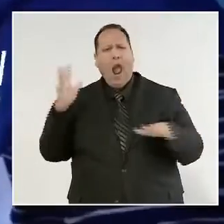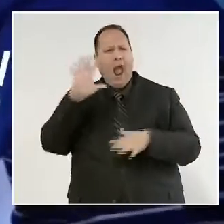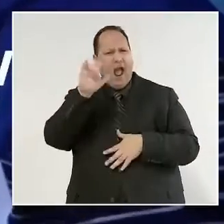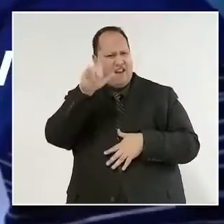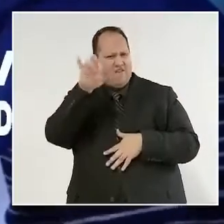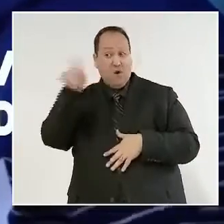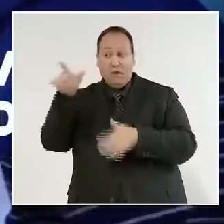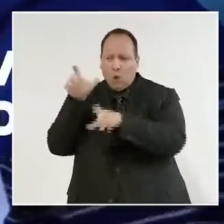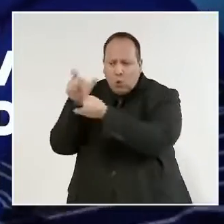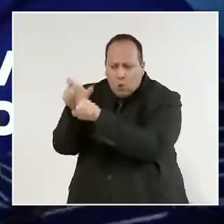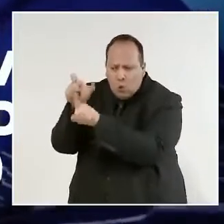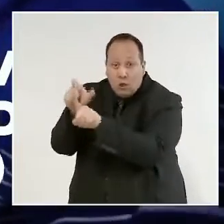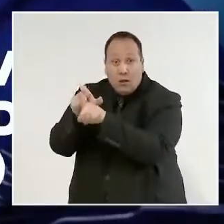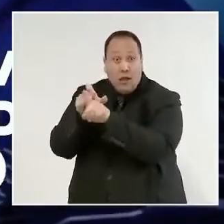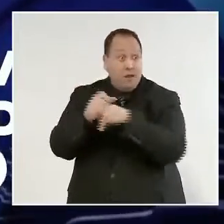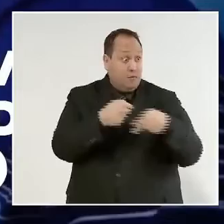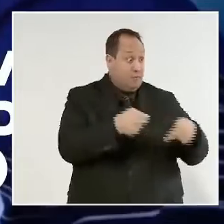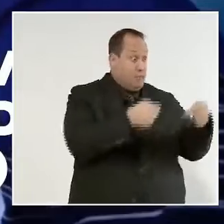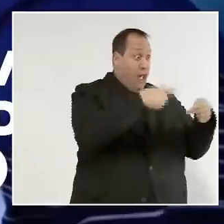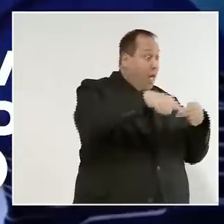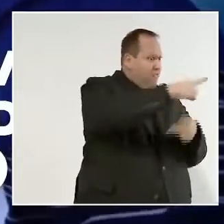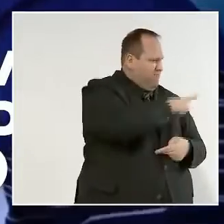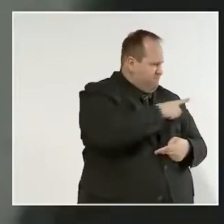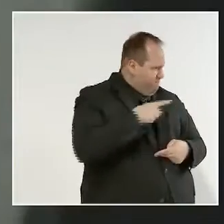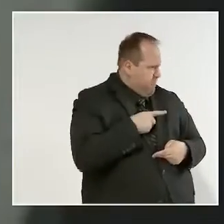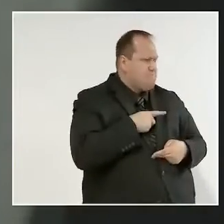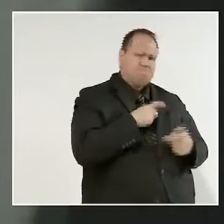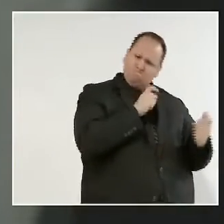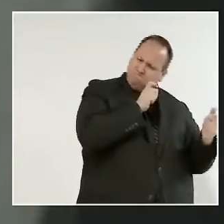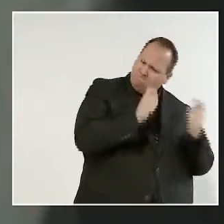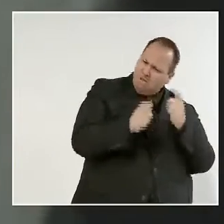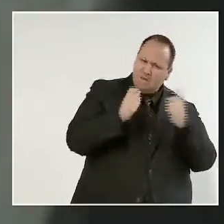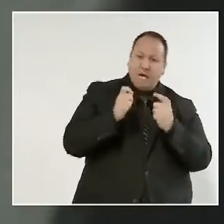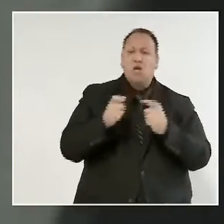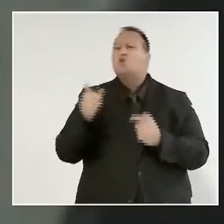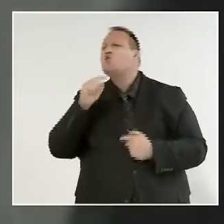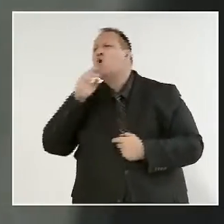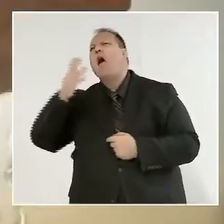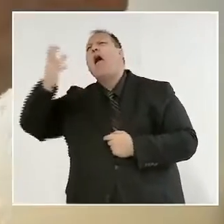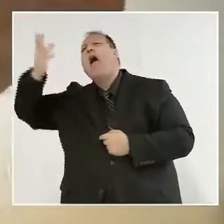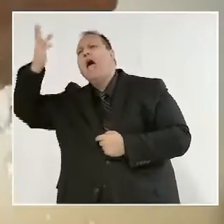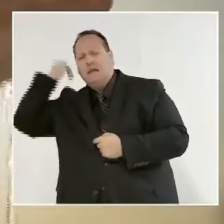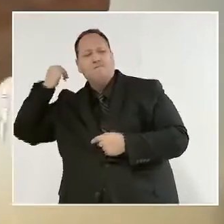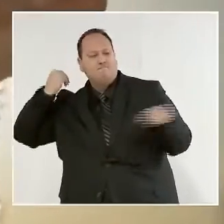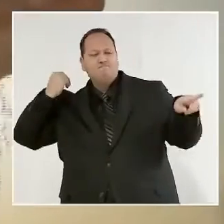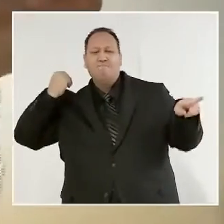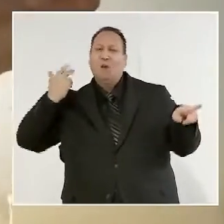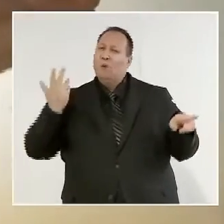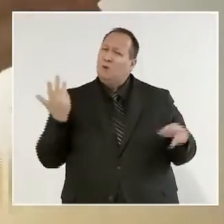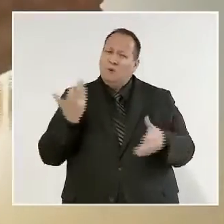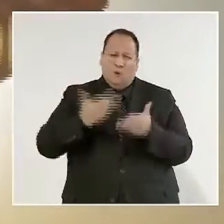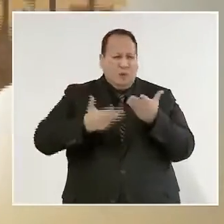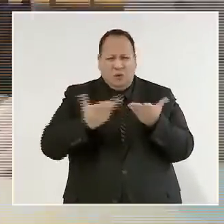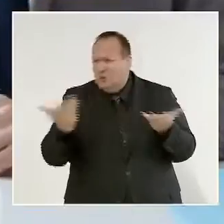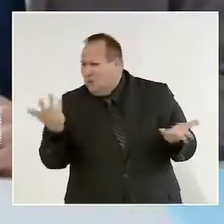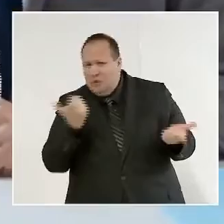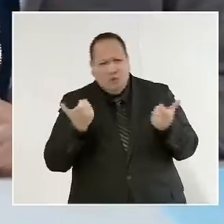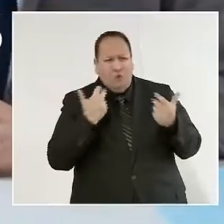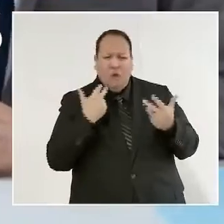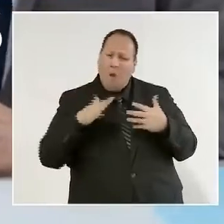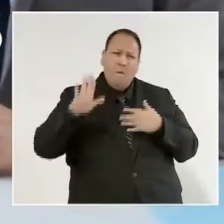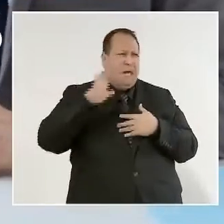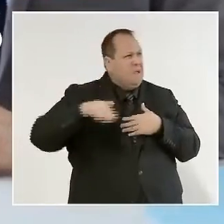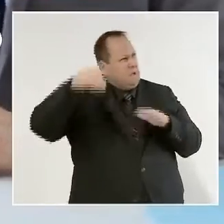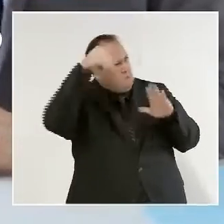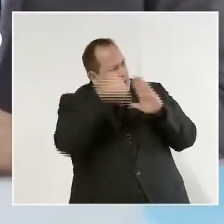la conservación del cóndor de California. La complicidad entre las empresas deudoras de agua y las administraciones